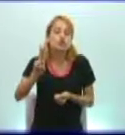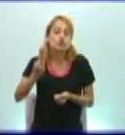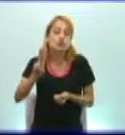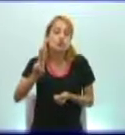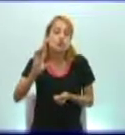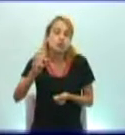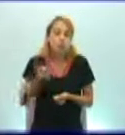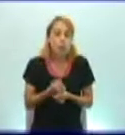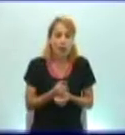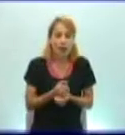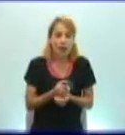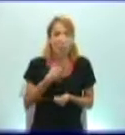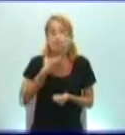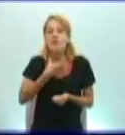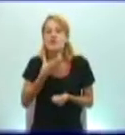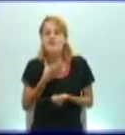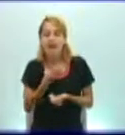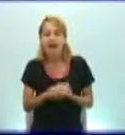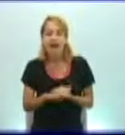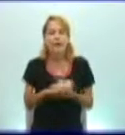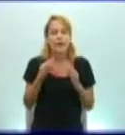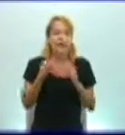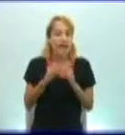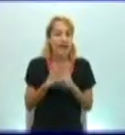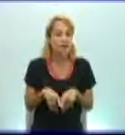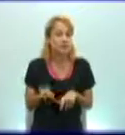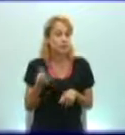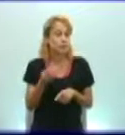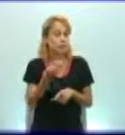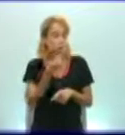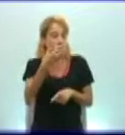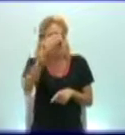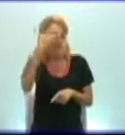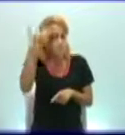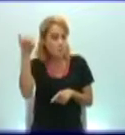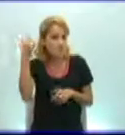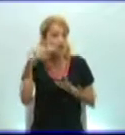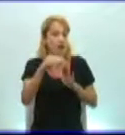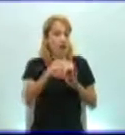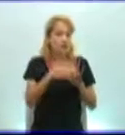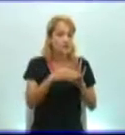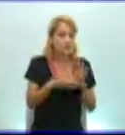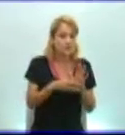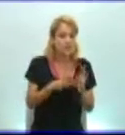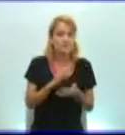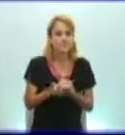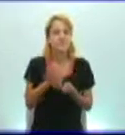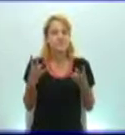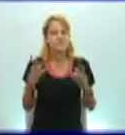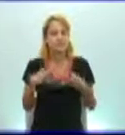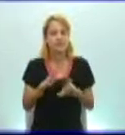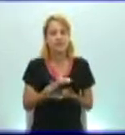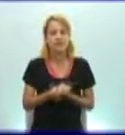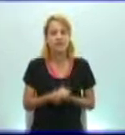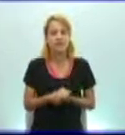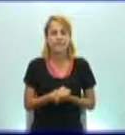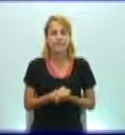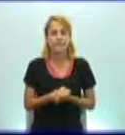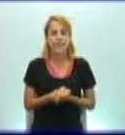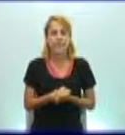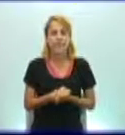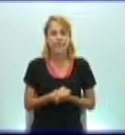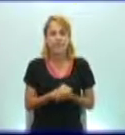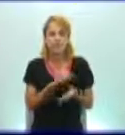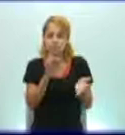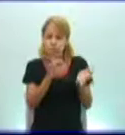casa. No se te olviden las medidas sanitarias que debes tener en cuenta. Relaciónalas. Les pongo una nota que es